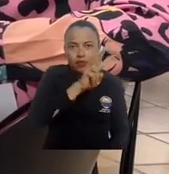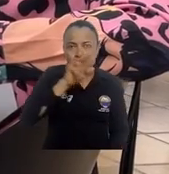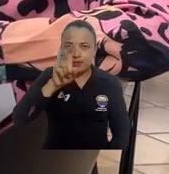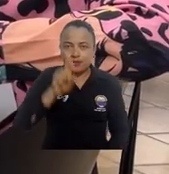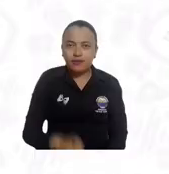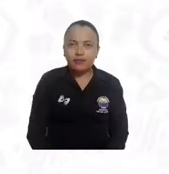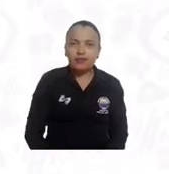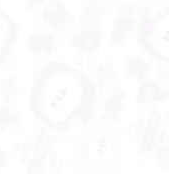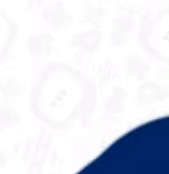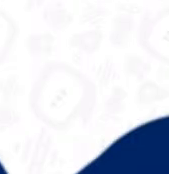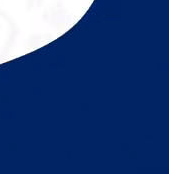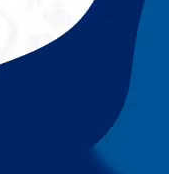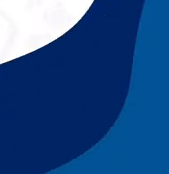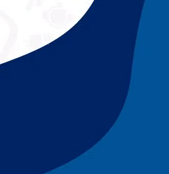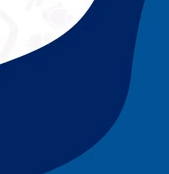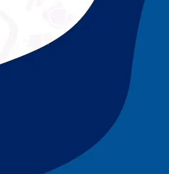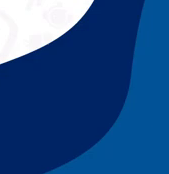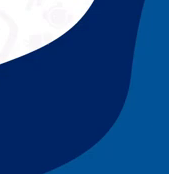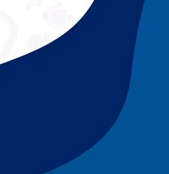2024-2026.